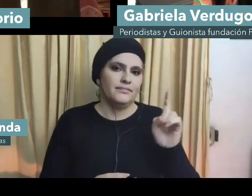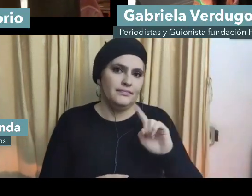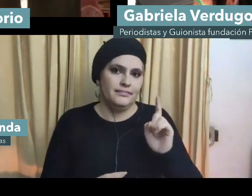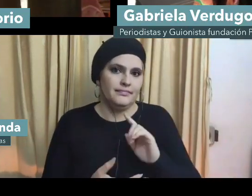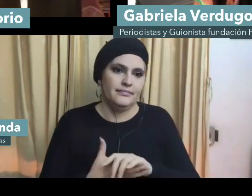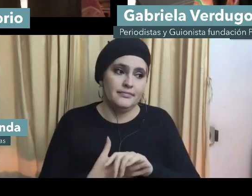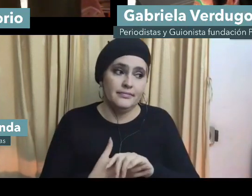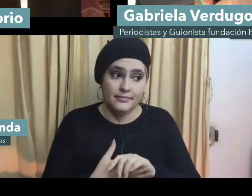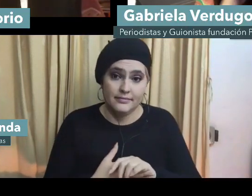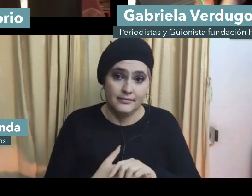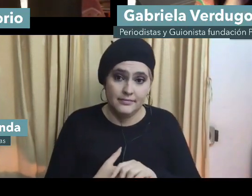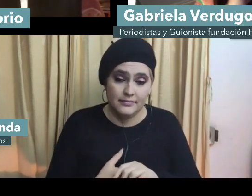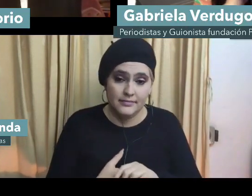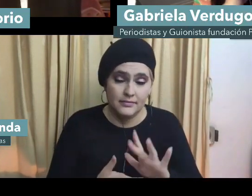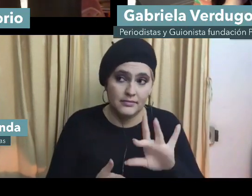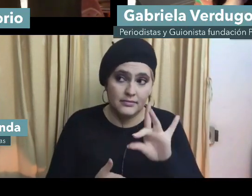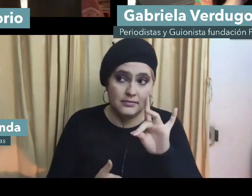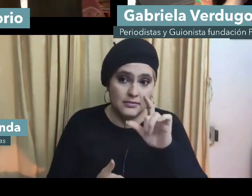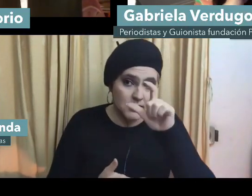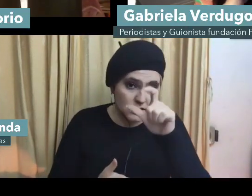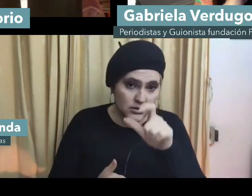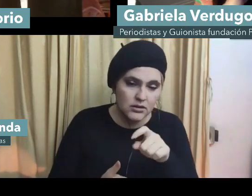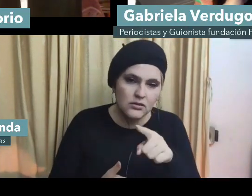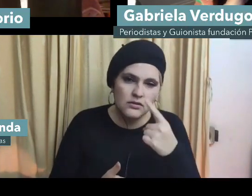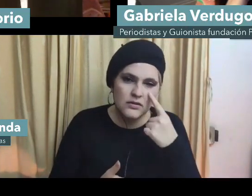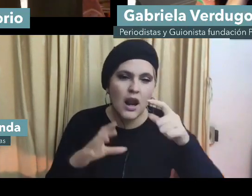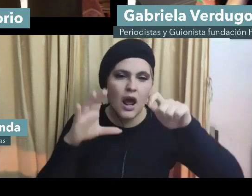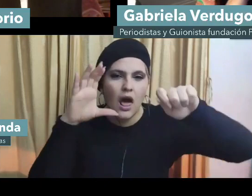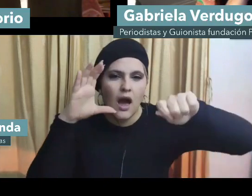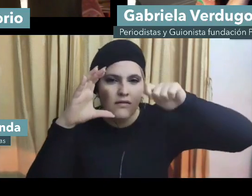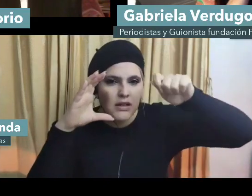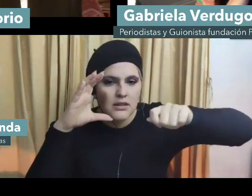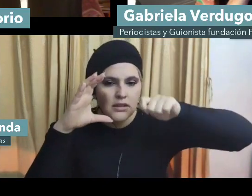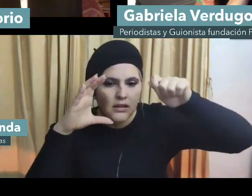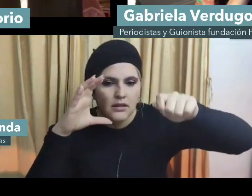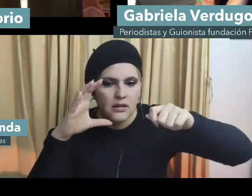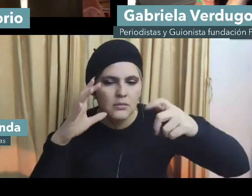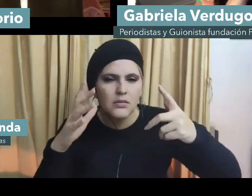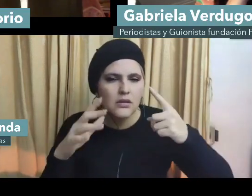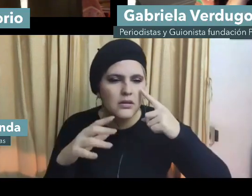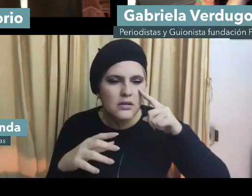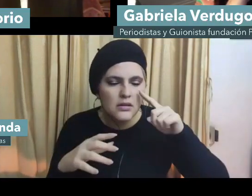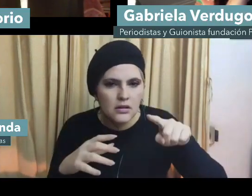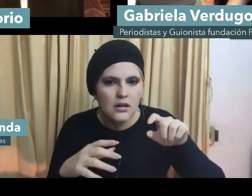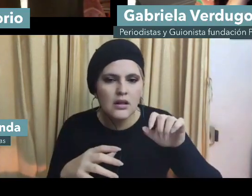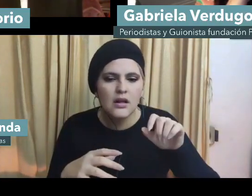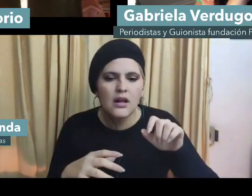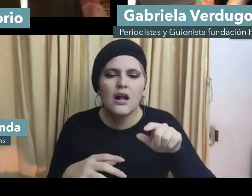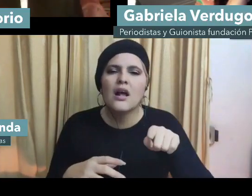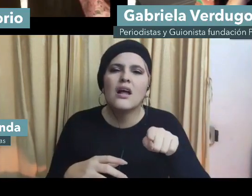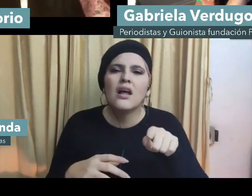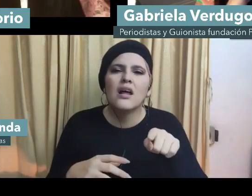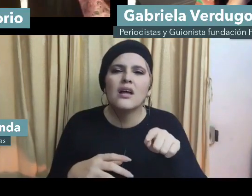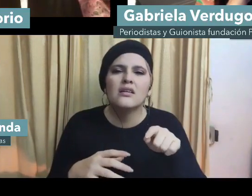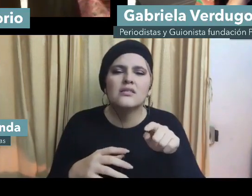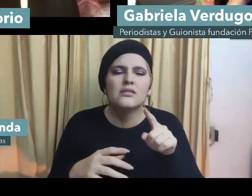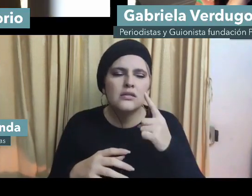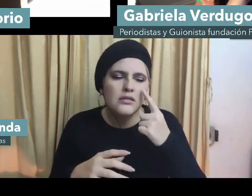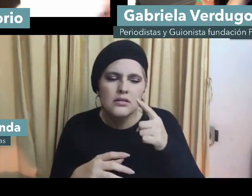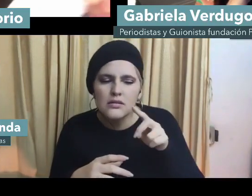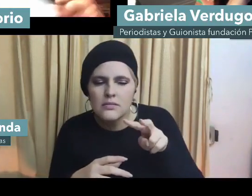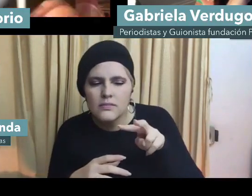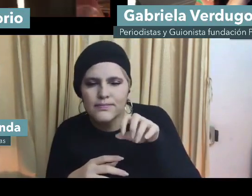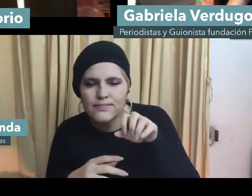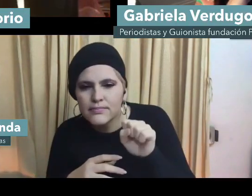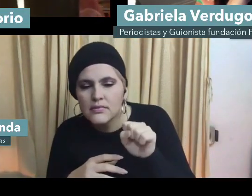nosotros sugerimos que se filmen, porque es tan subjetivo el ADOS, que tal como cuando a mí me llega una radiografía de